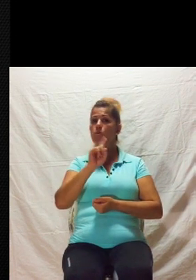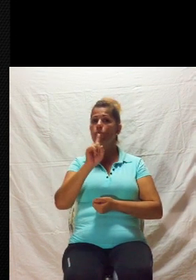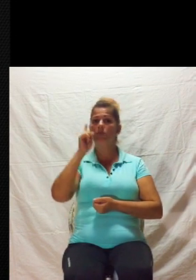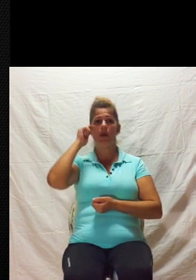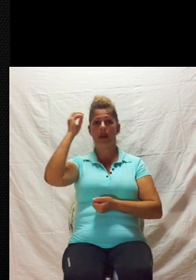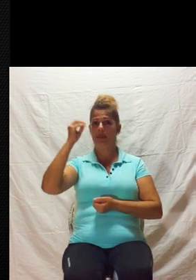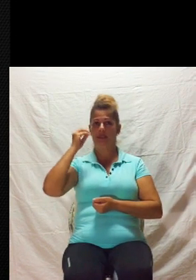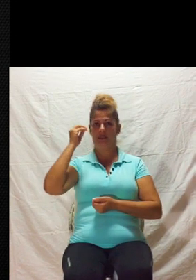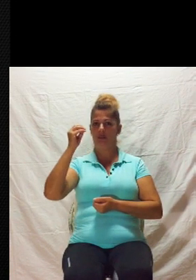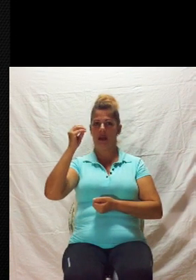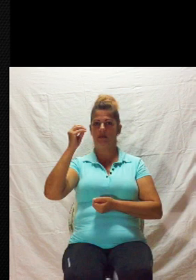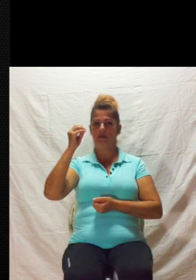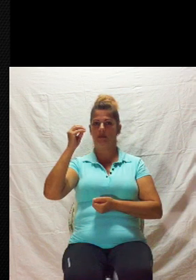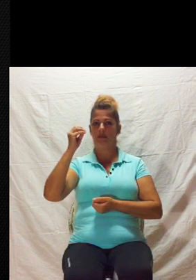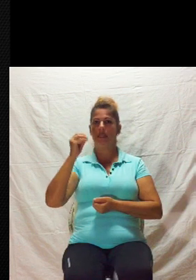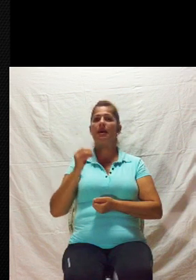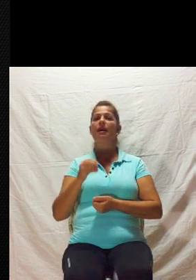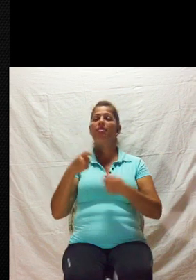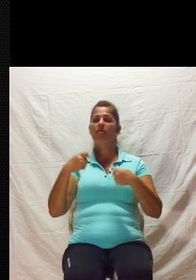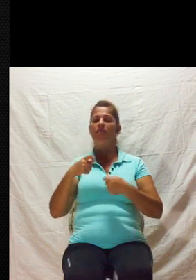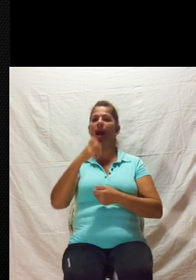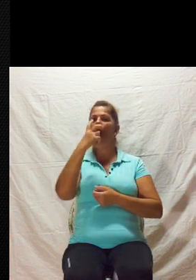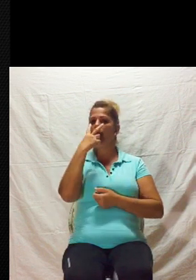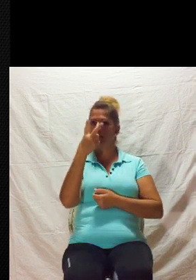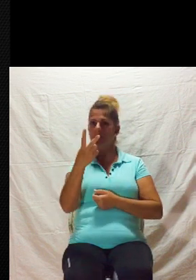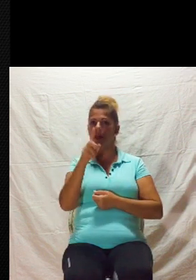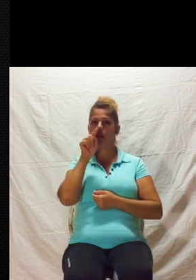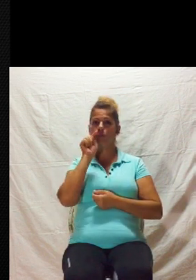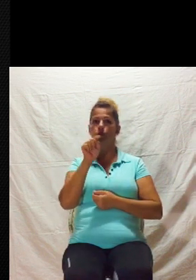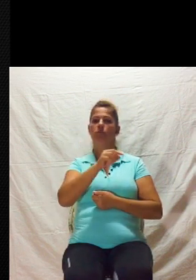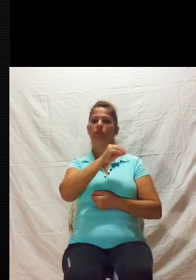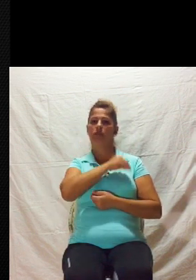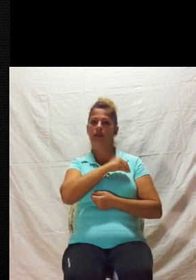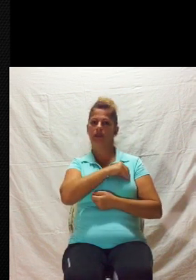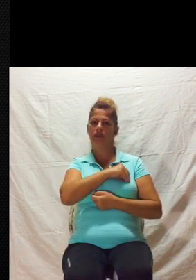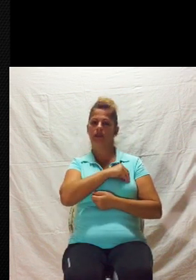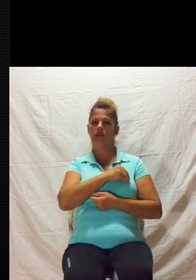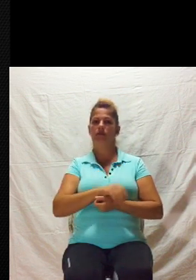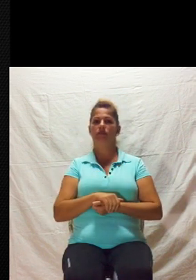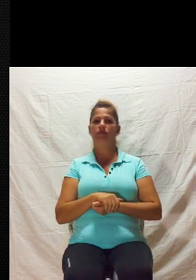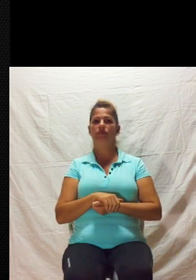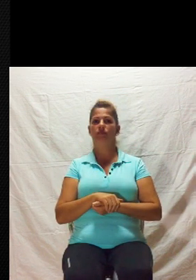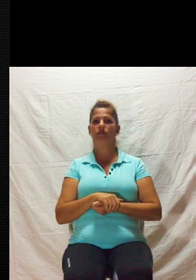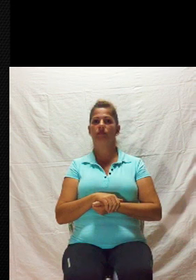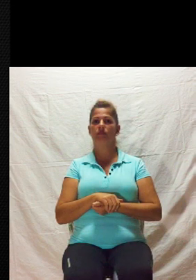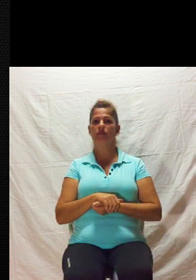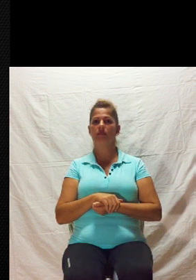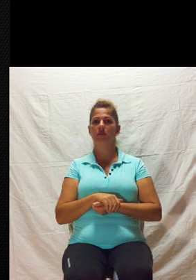La práctica no es para pensar, sino para atender a lo que sentimos.